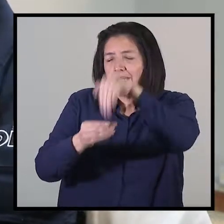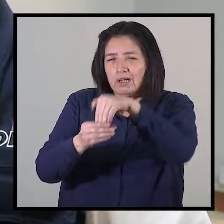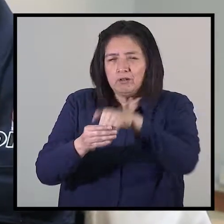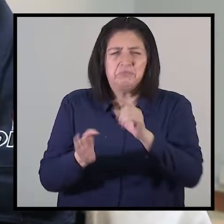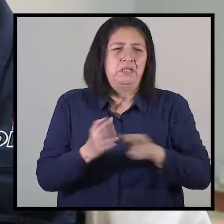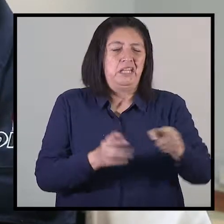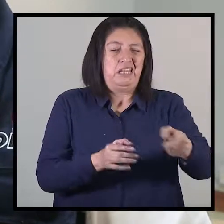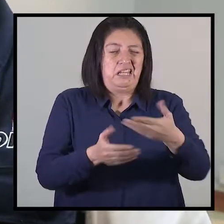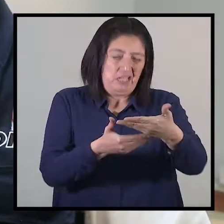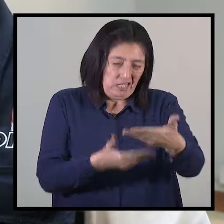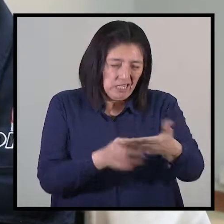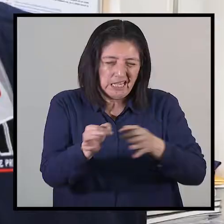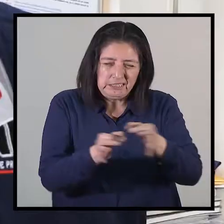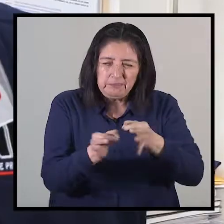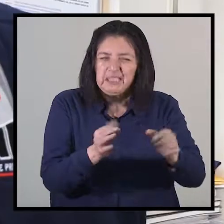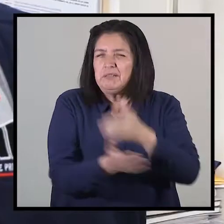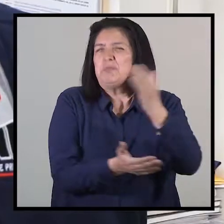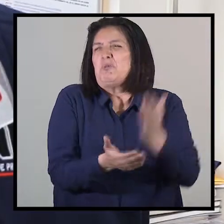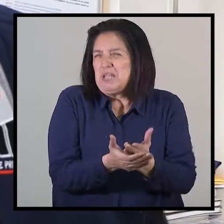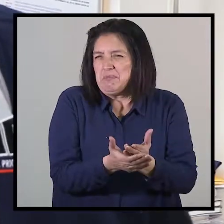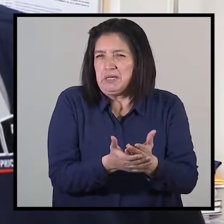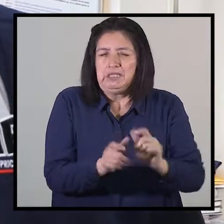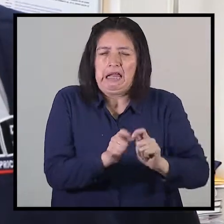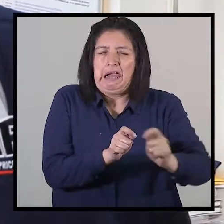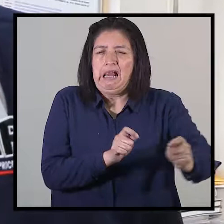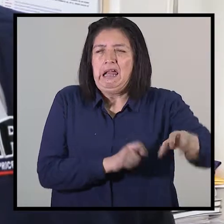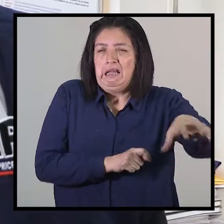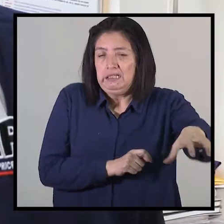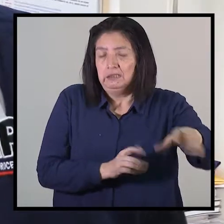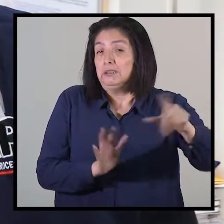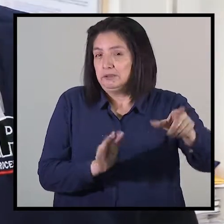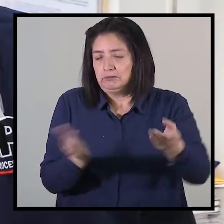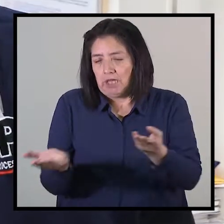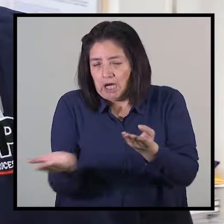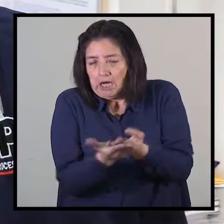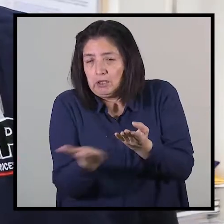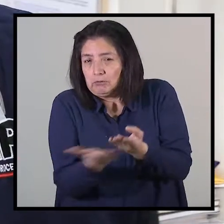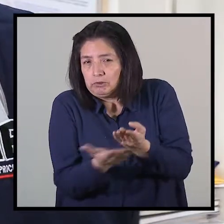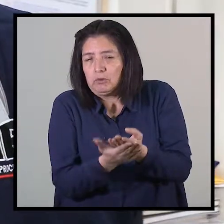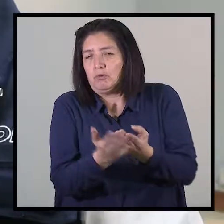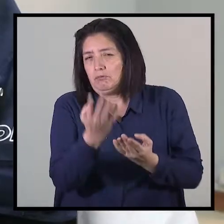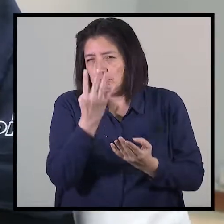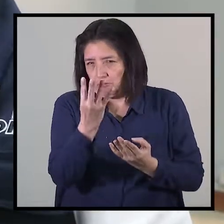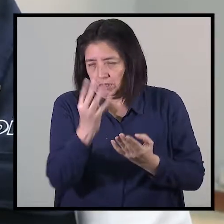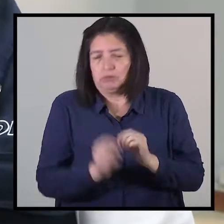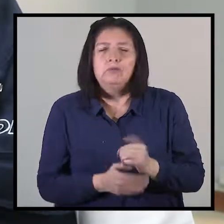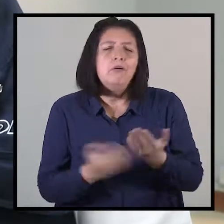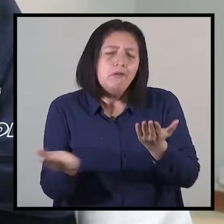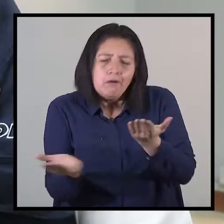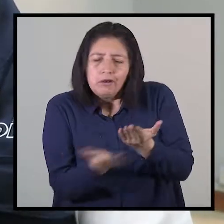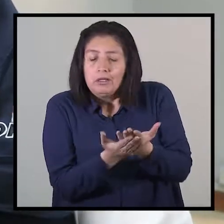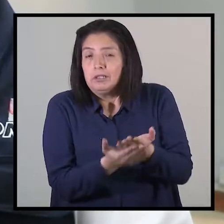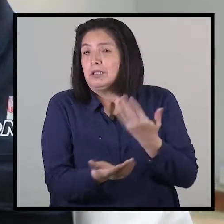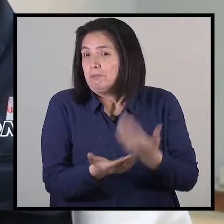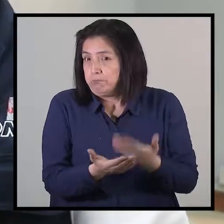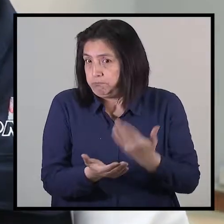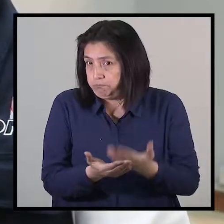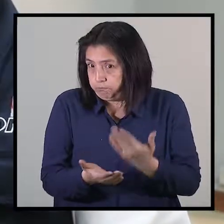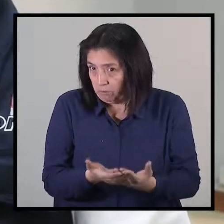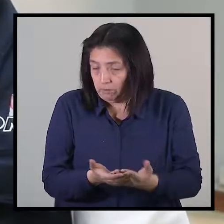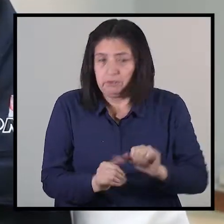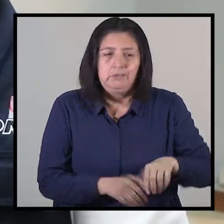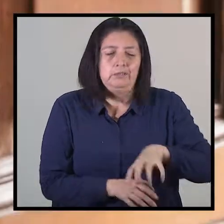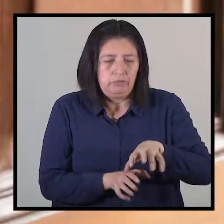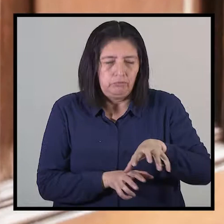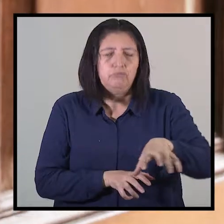básicamente la problemática de su centro poblado. Esta solicitud tiene que estar acompañada de 4 documentos básicos. Un documento que acredite que es autoridad del